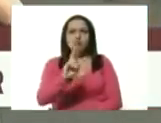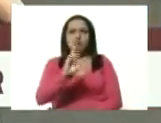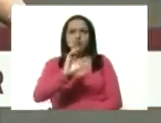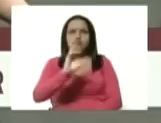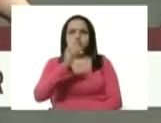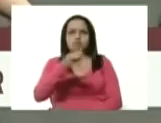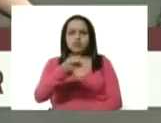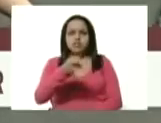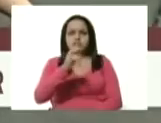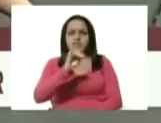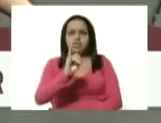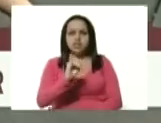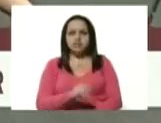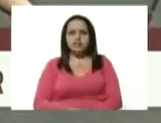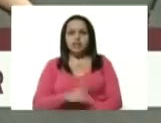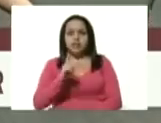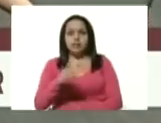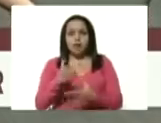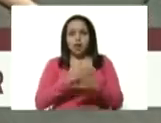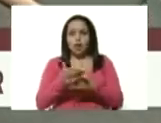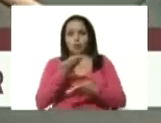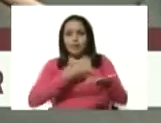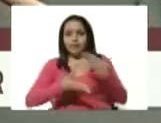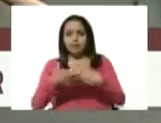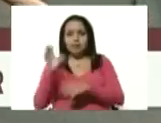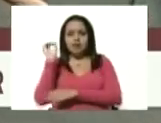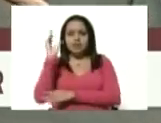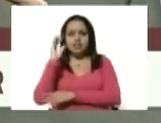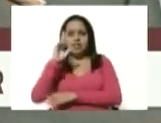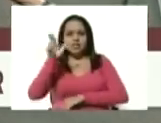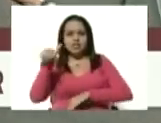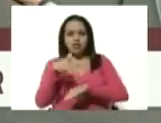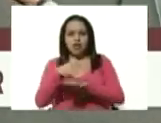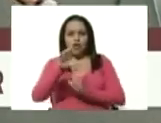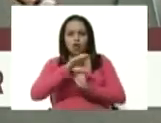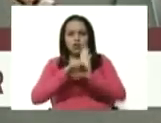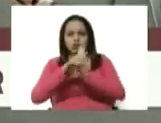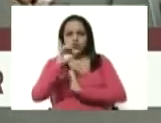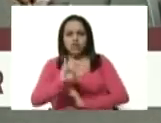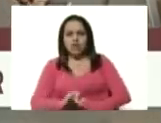Con quien compartimos en la Asamblea Nacional Constituyente de